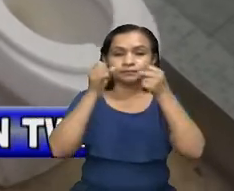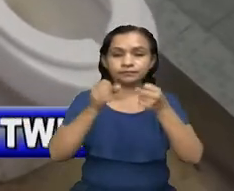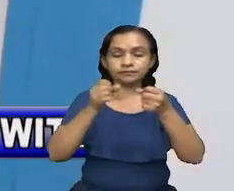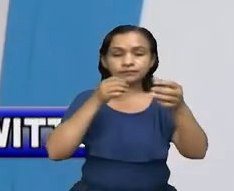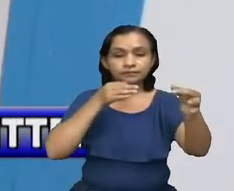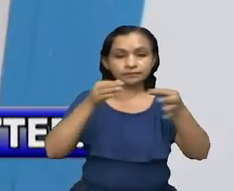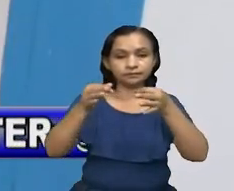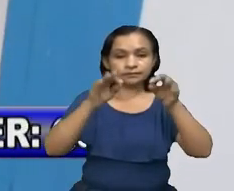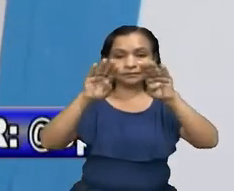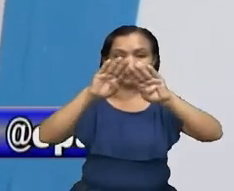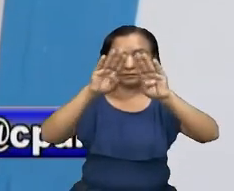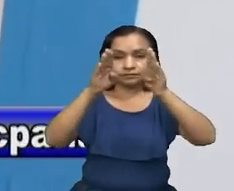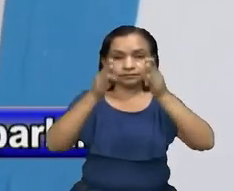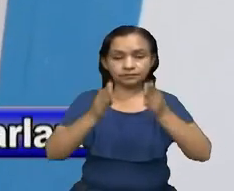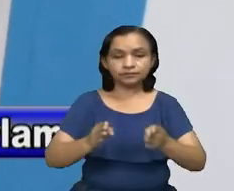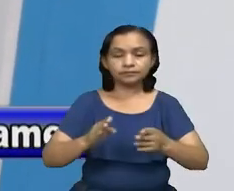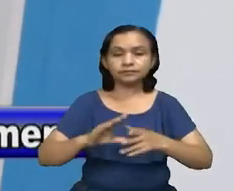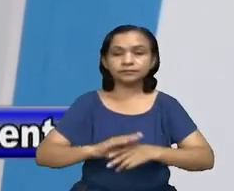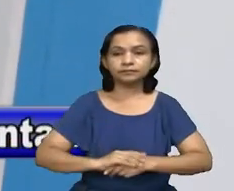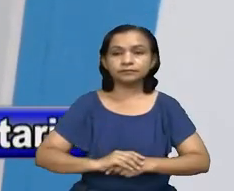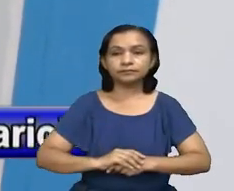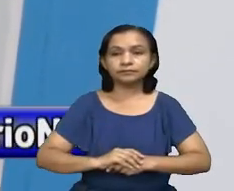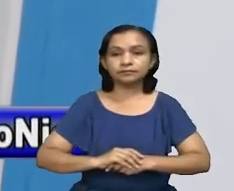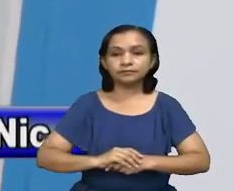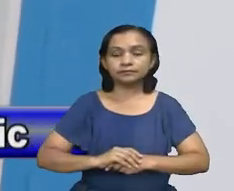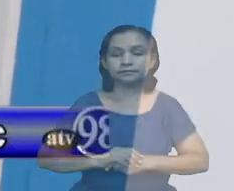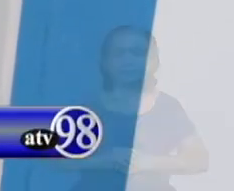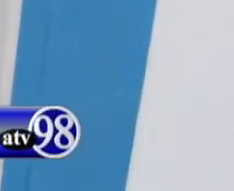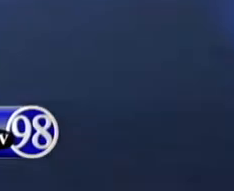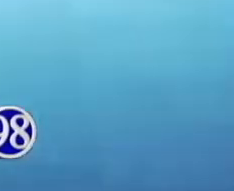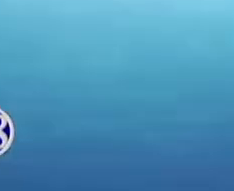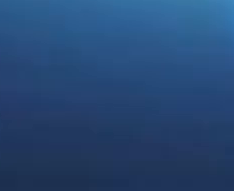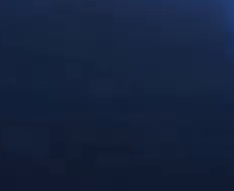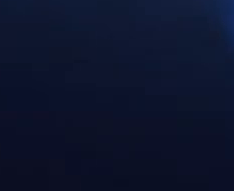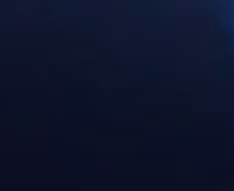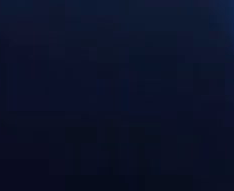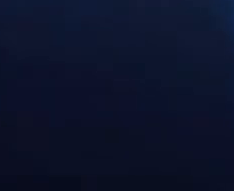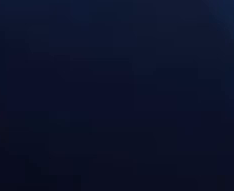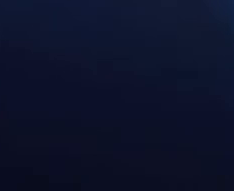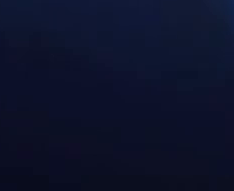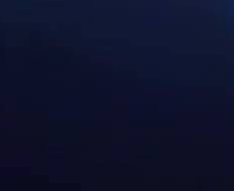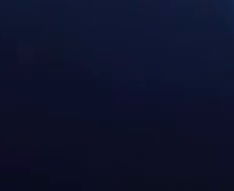Castro, para el canal parlamentario les informó Vanessa Paz.